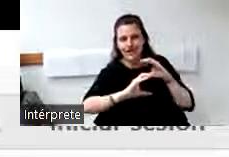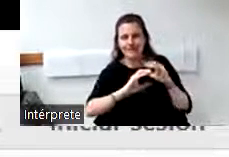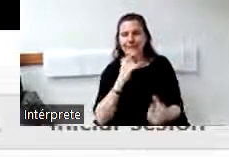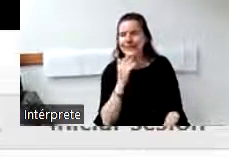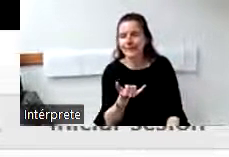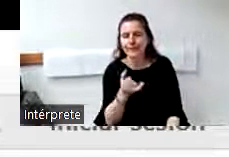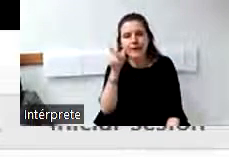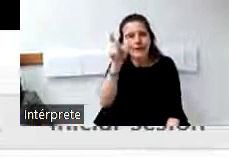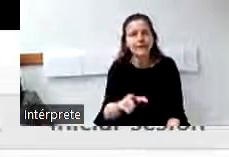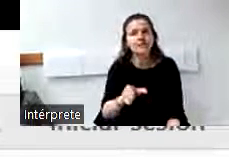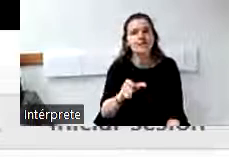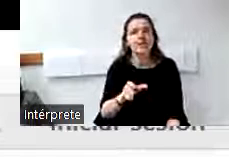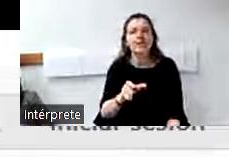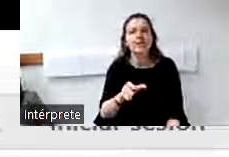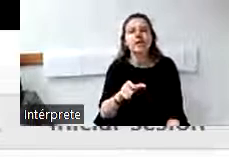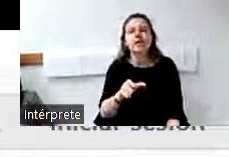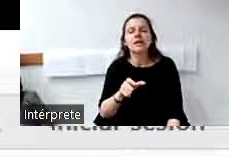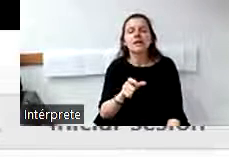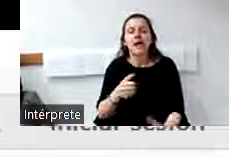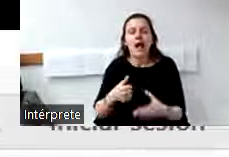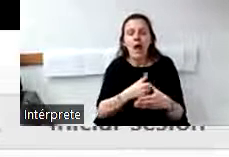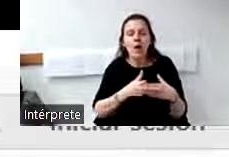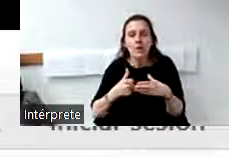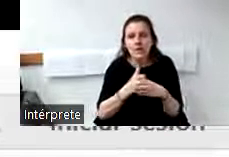ejemplo, con autismo,